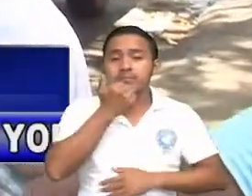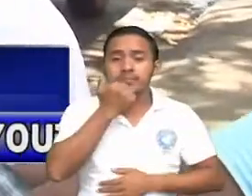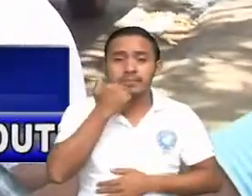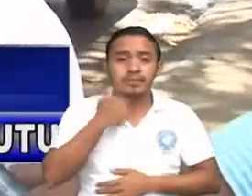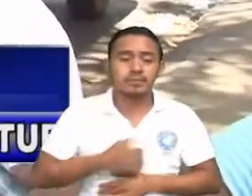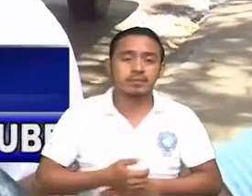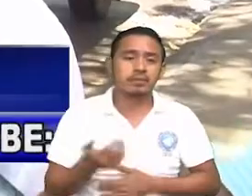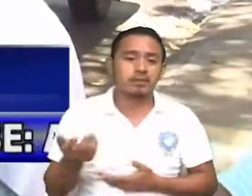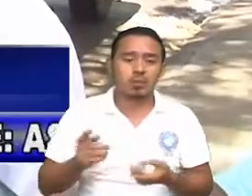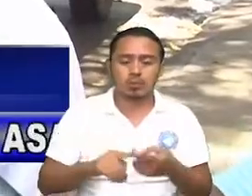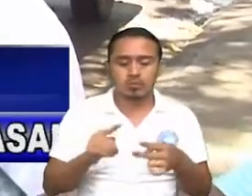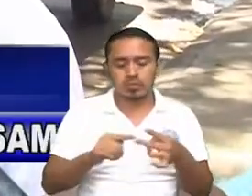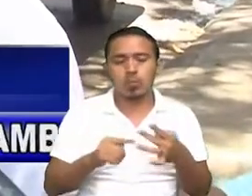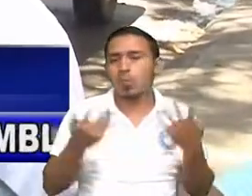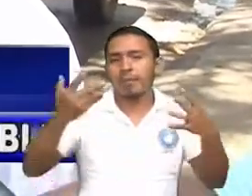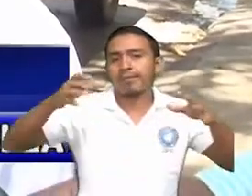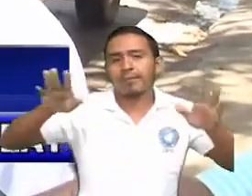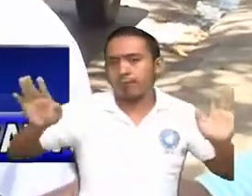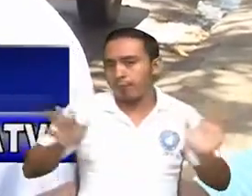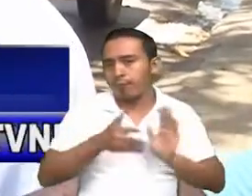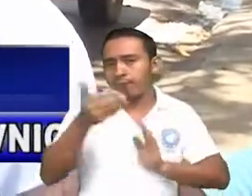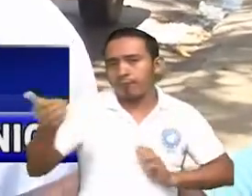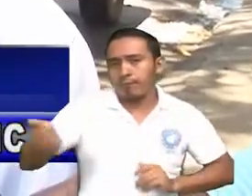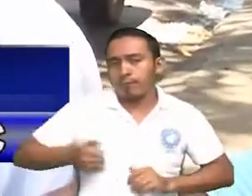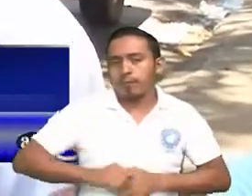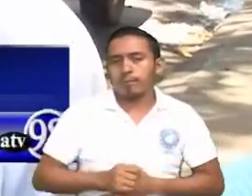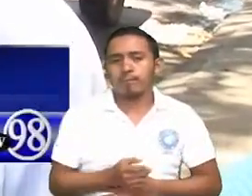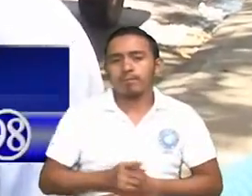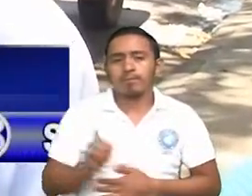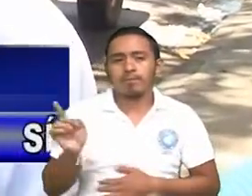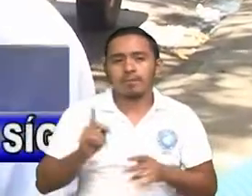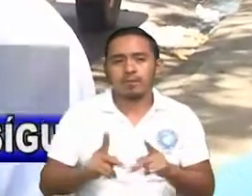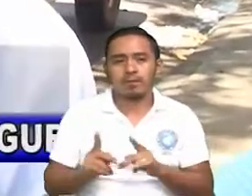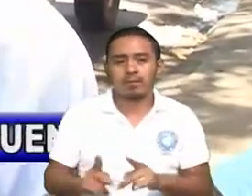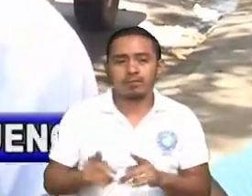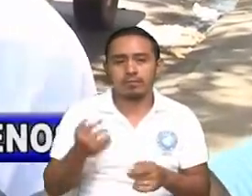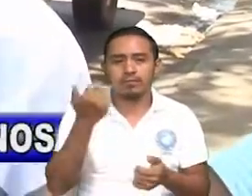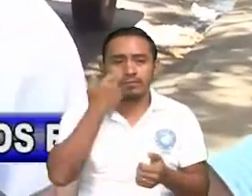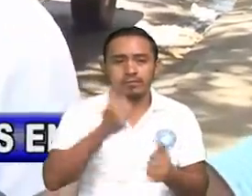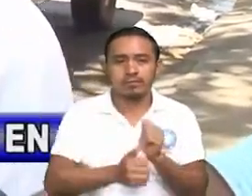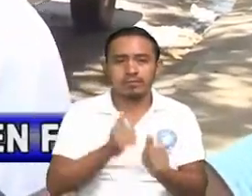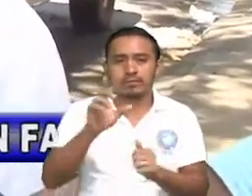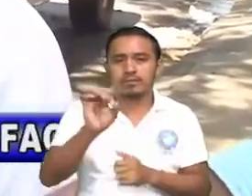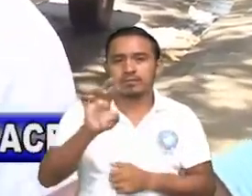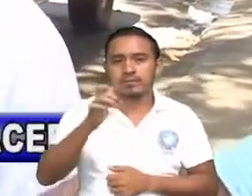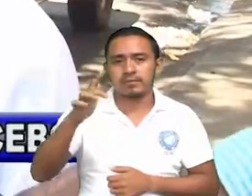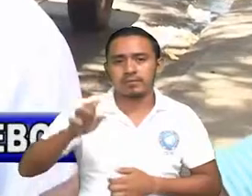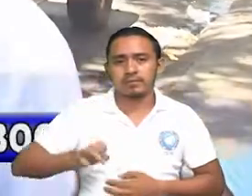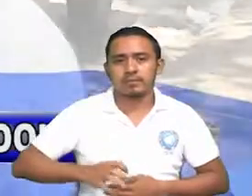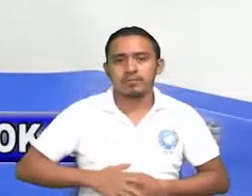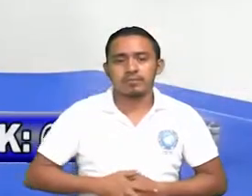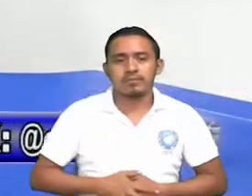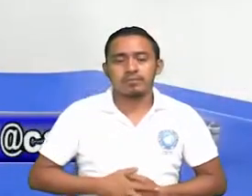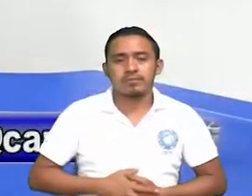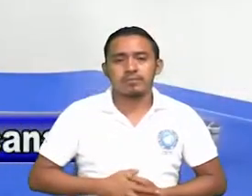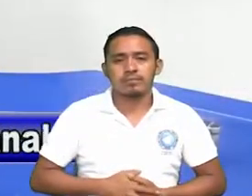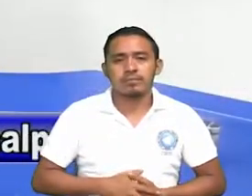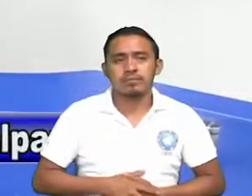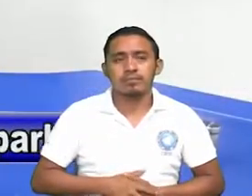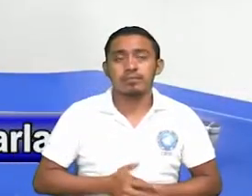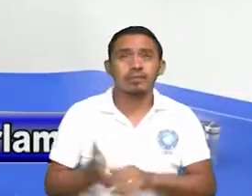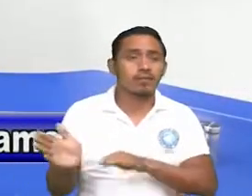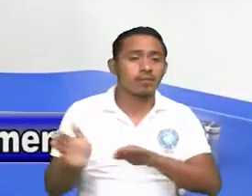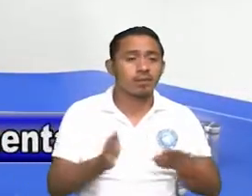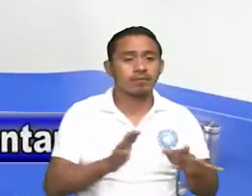de dar ibuprofeno, de dar novalgina, de dar diclofenac a pacientes con dengue, y eso es peligroso, pues. Por